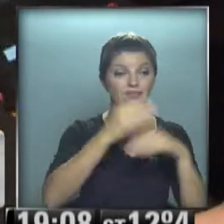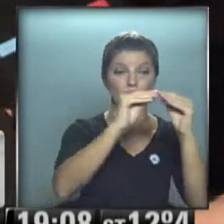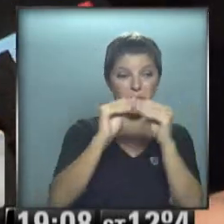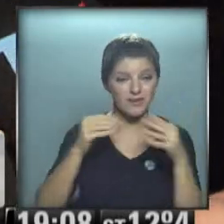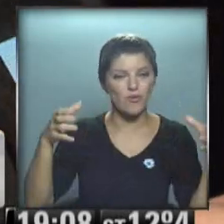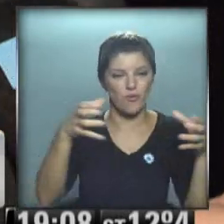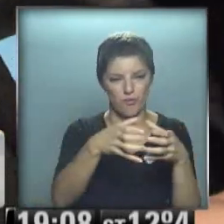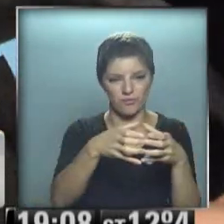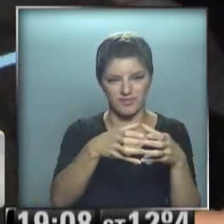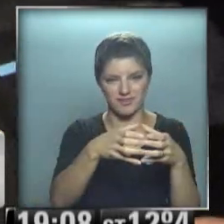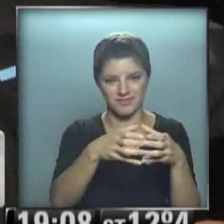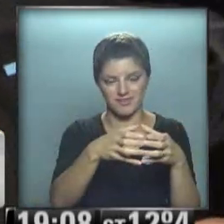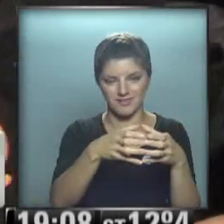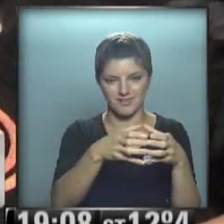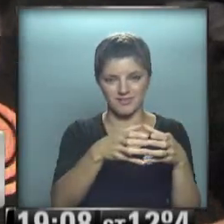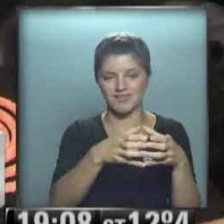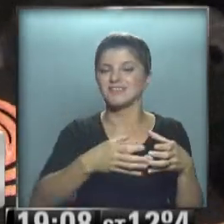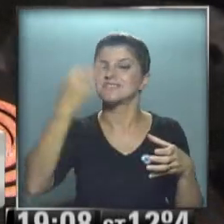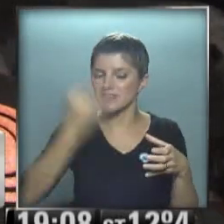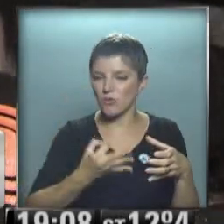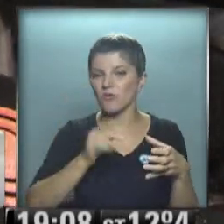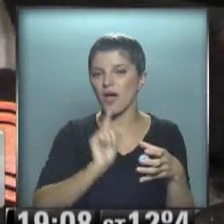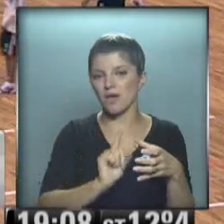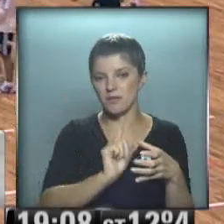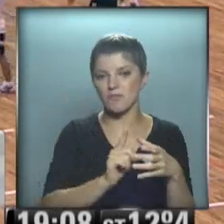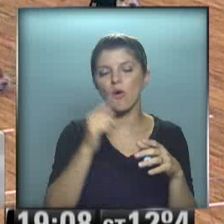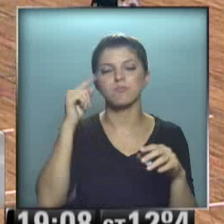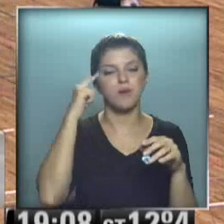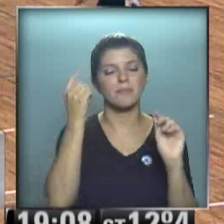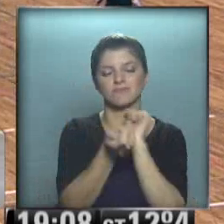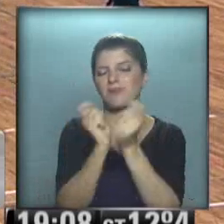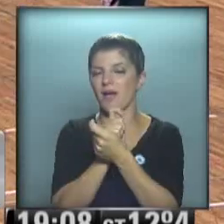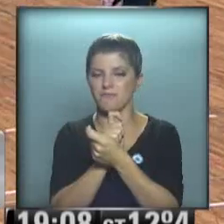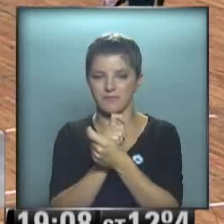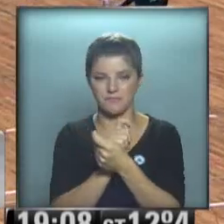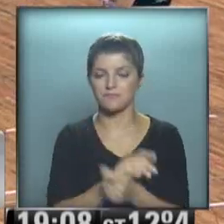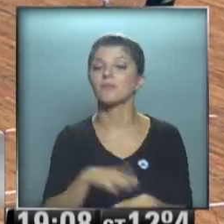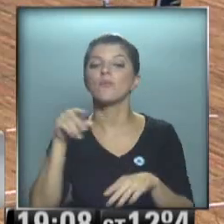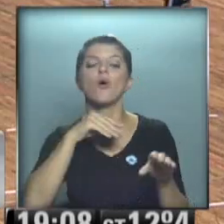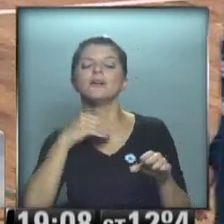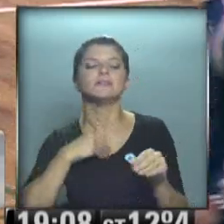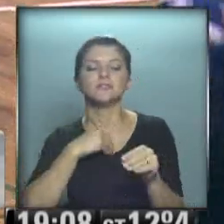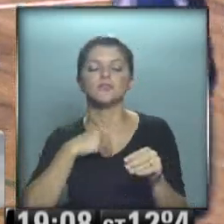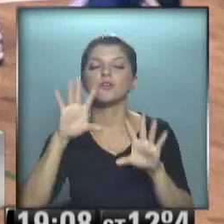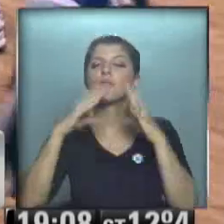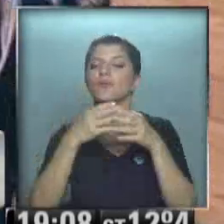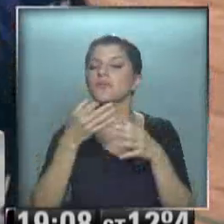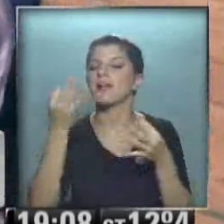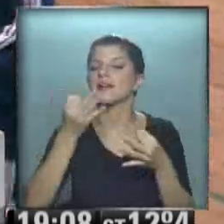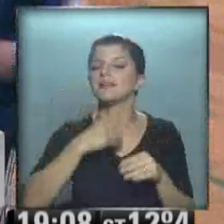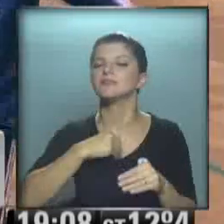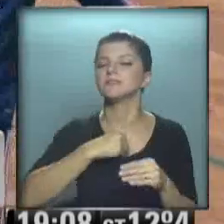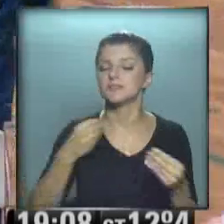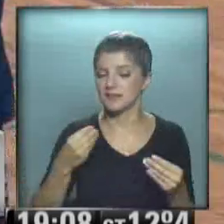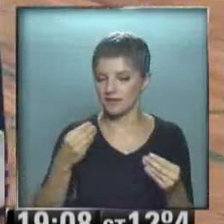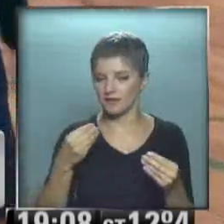y en el predio, seguramente va a ser aire nuevo y va a cambiar todo. ¿Qué expectativas te genera el Mundial en sí? Como todo,